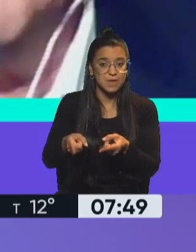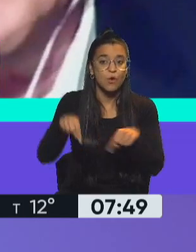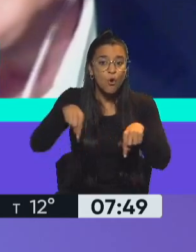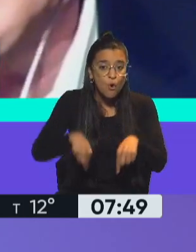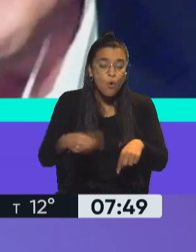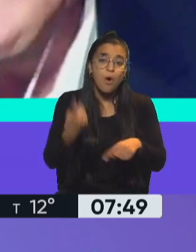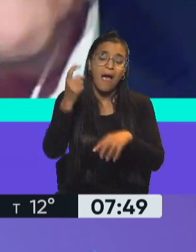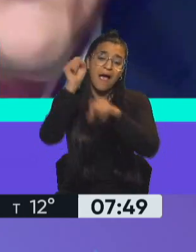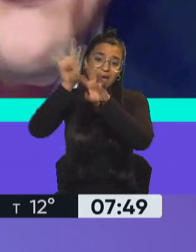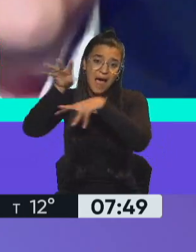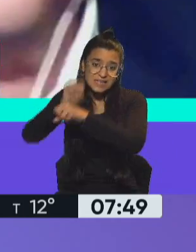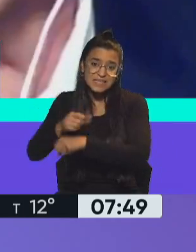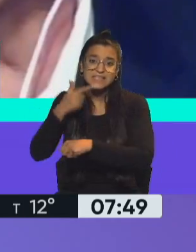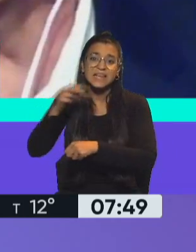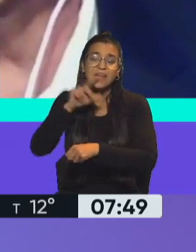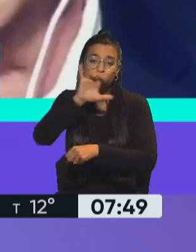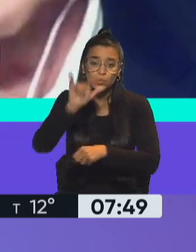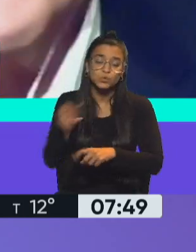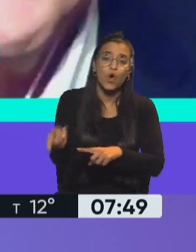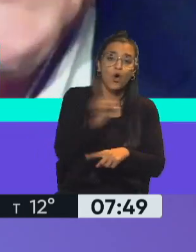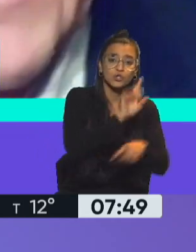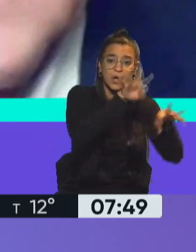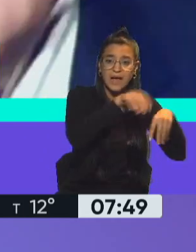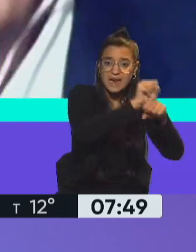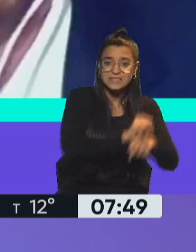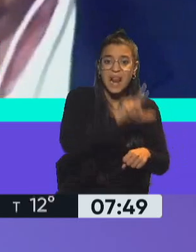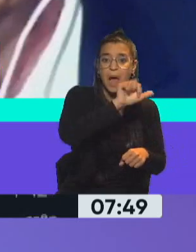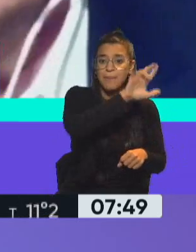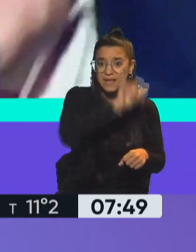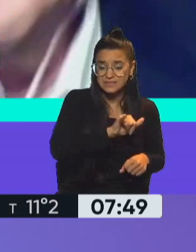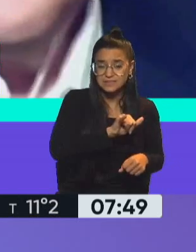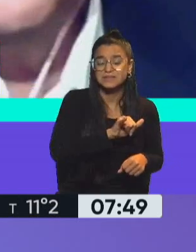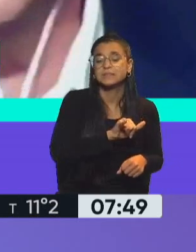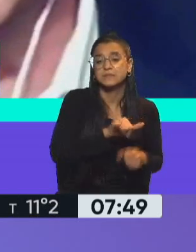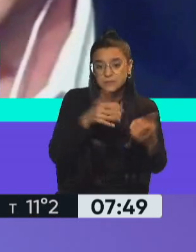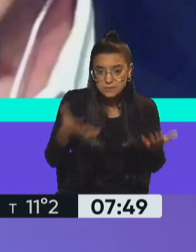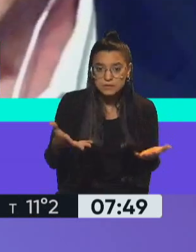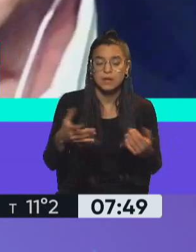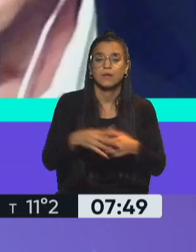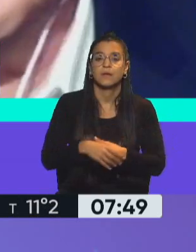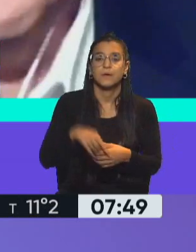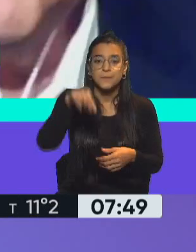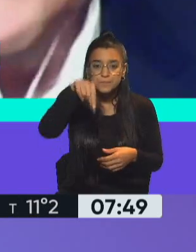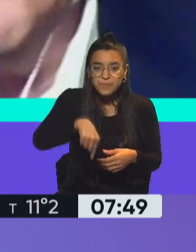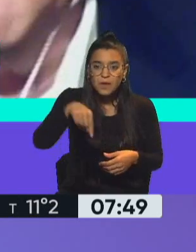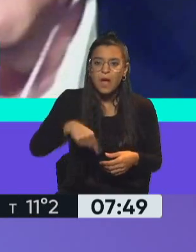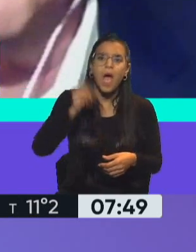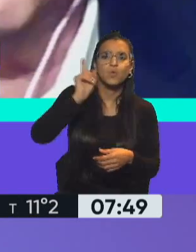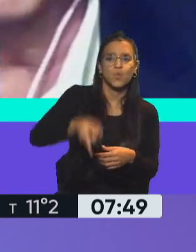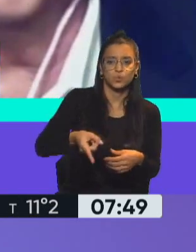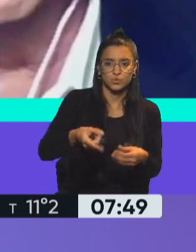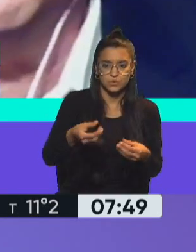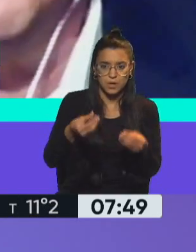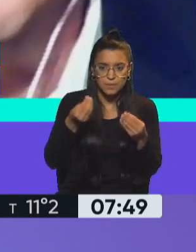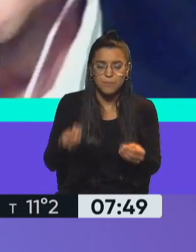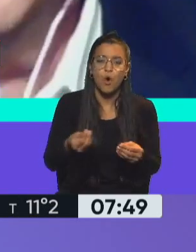está en una cárcel en Santa Cruz, otro aquí en una cárcel en La Paz, y se le está acusando por